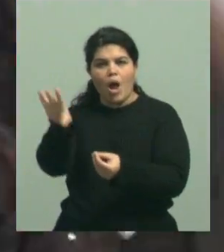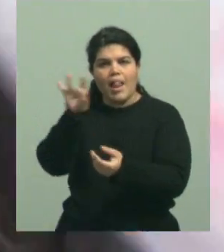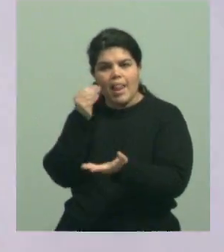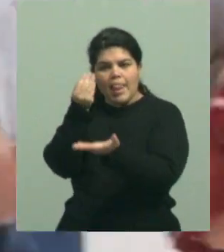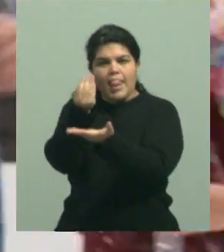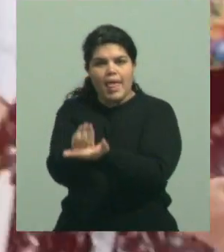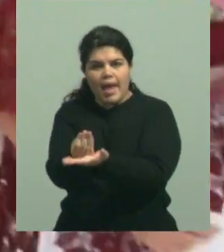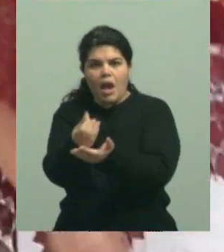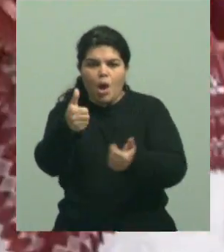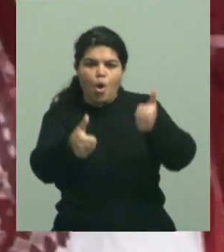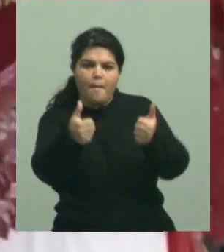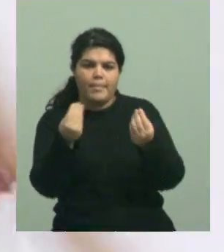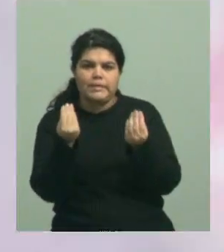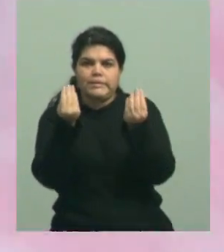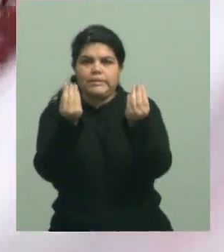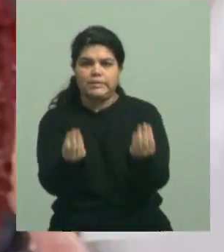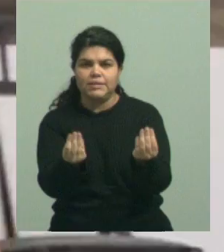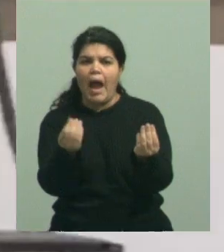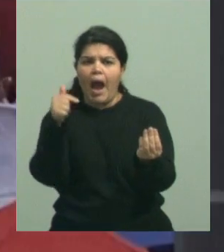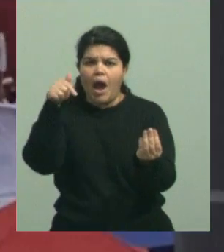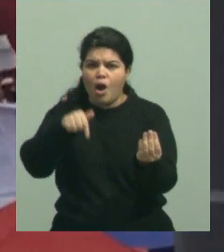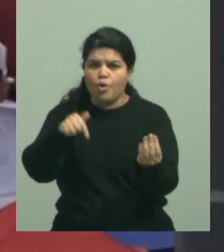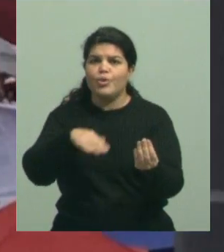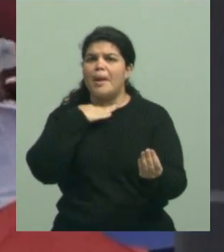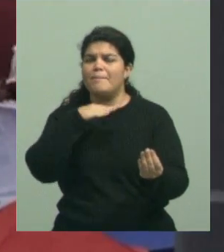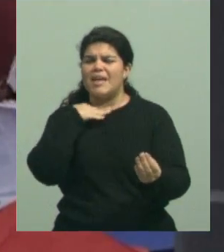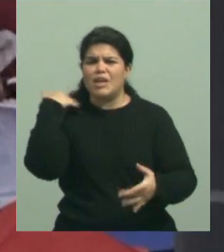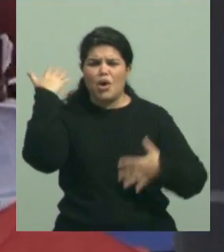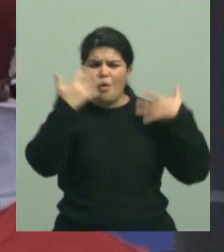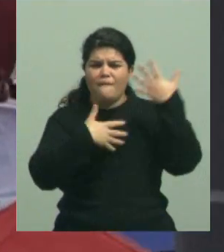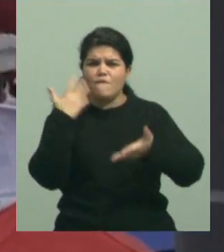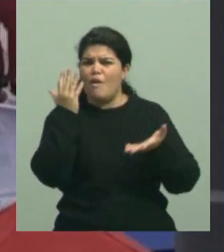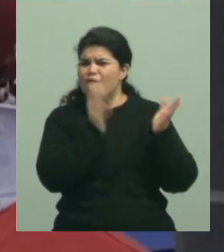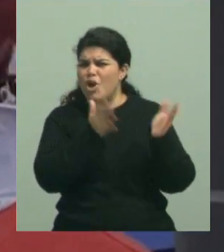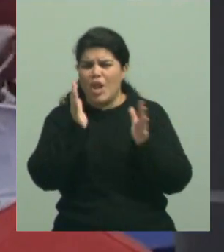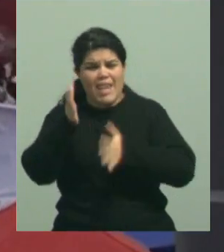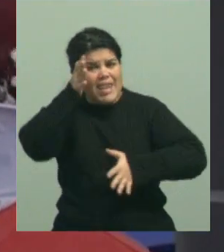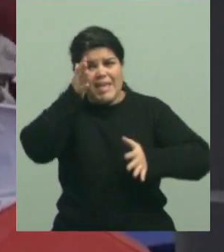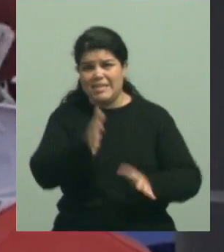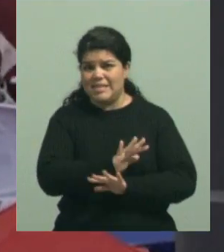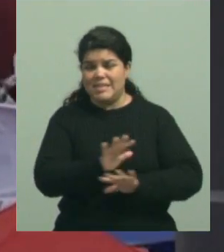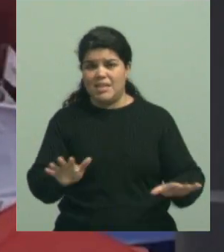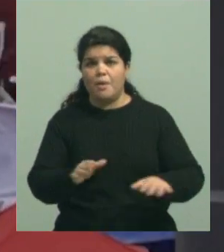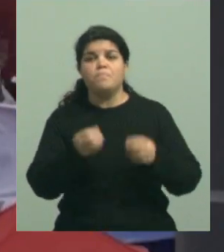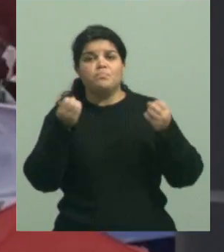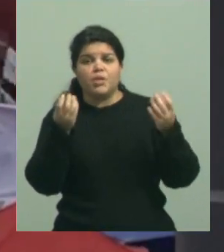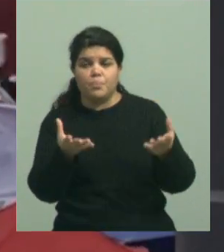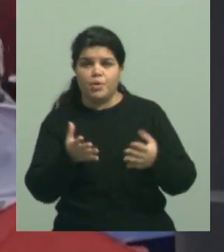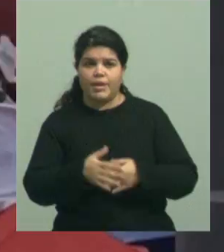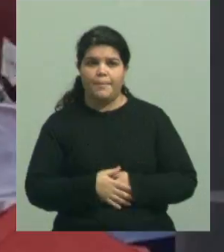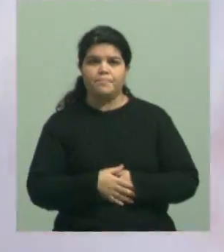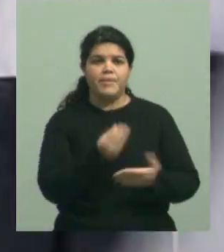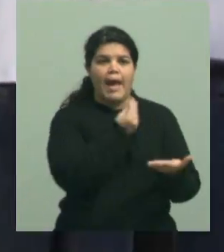elecciones, en un contexto de una violencia muy, muy elevada. más de 20